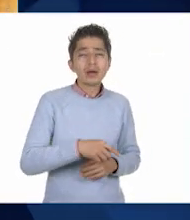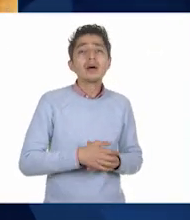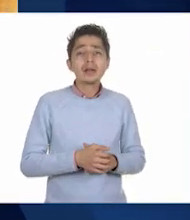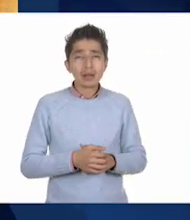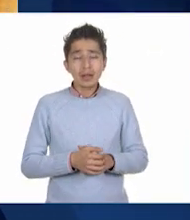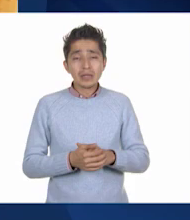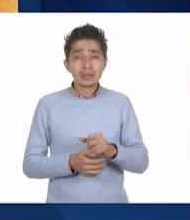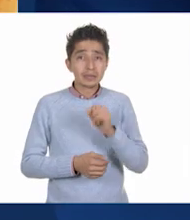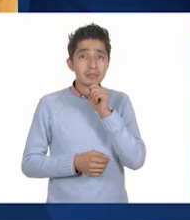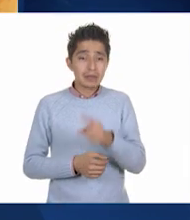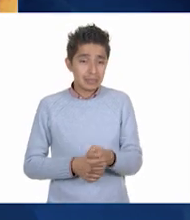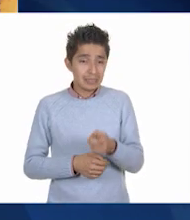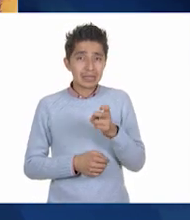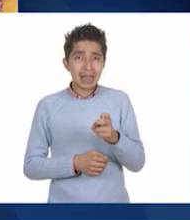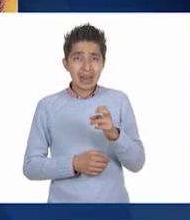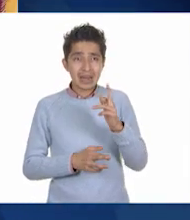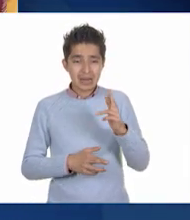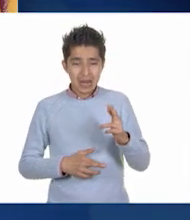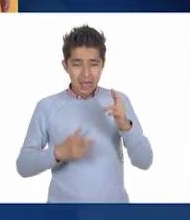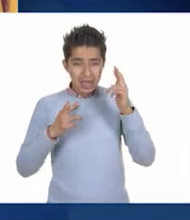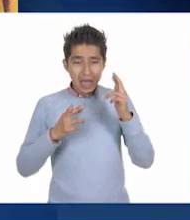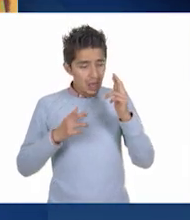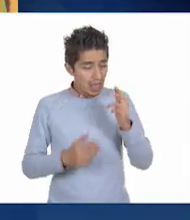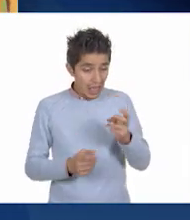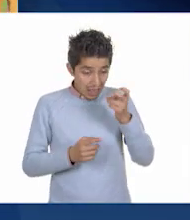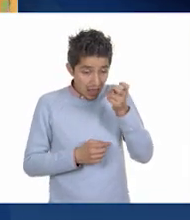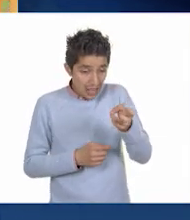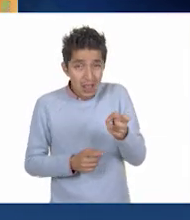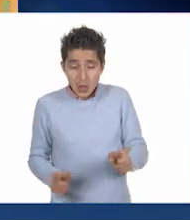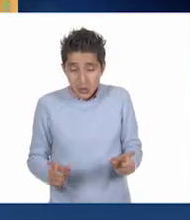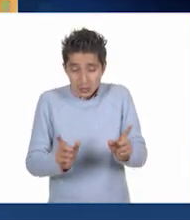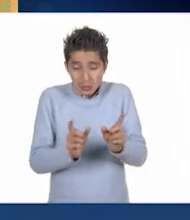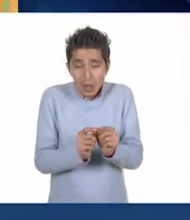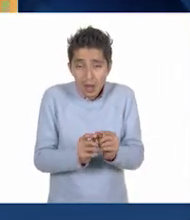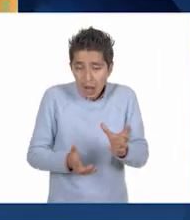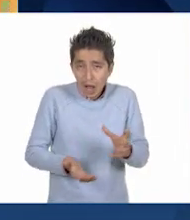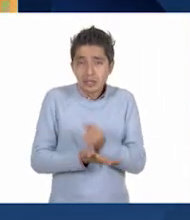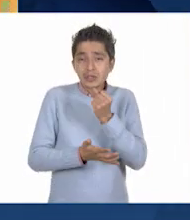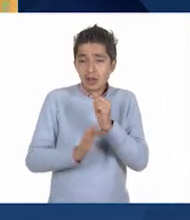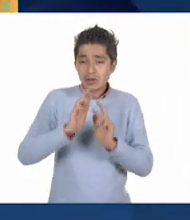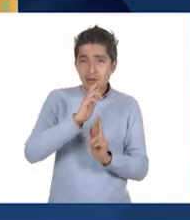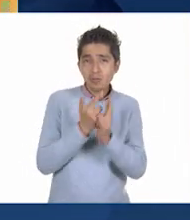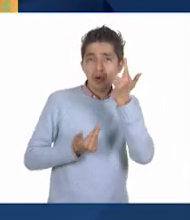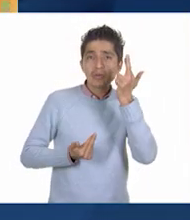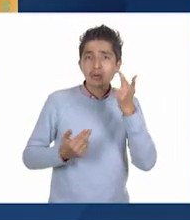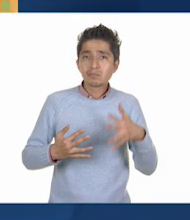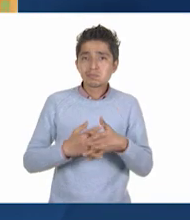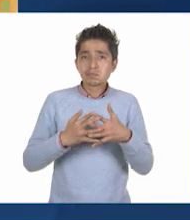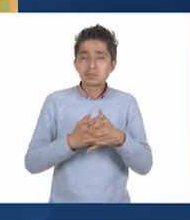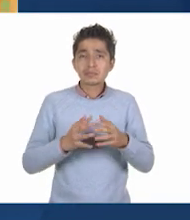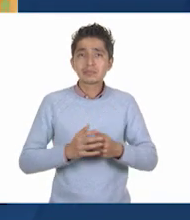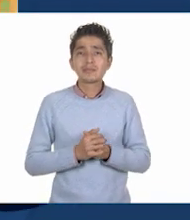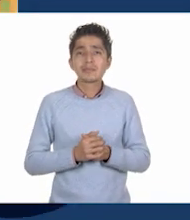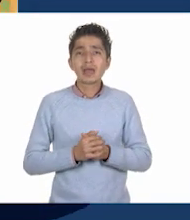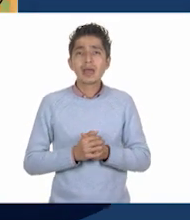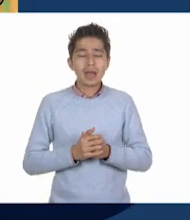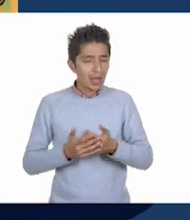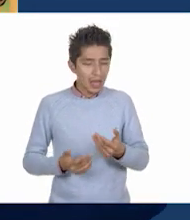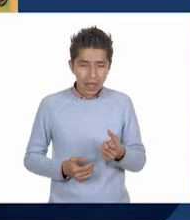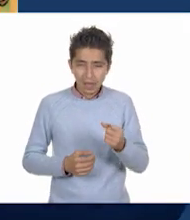de cuentas es él y solamente él quien logra el triunfo armado de la revolución. Hasta